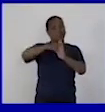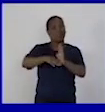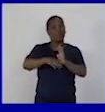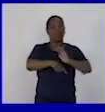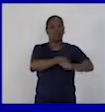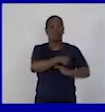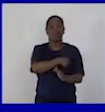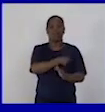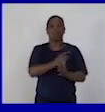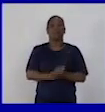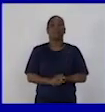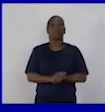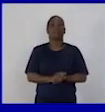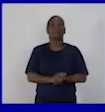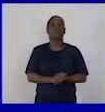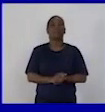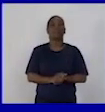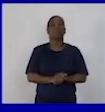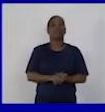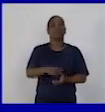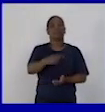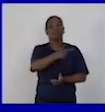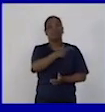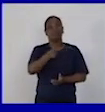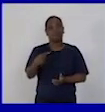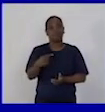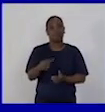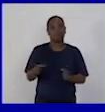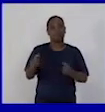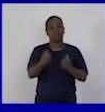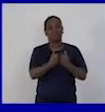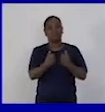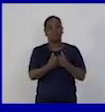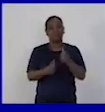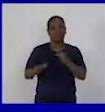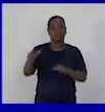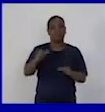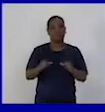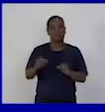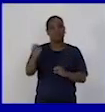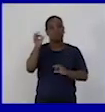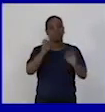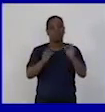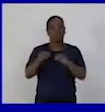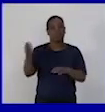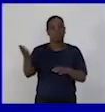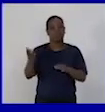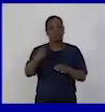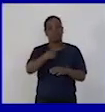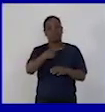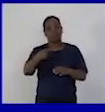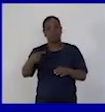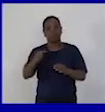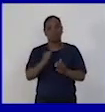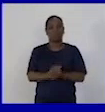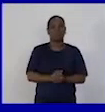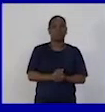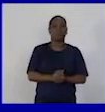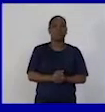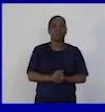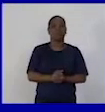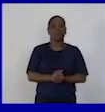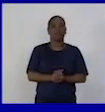no. Recuerden que si se disminuye, los choques efectivos disminuyen y disminuye la velocidad de la